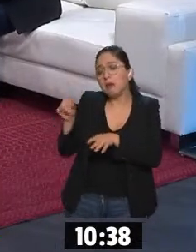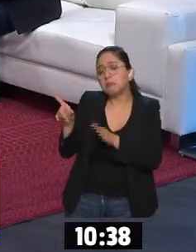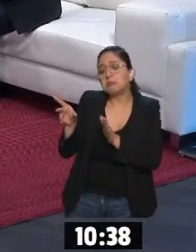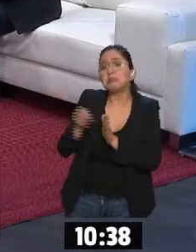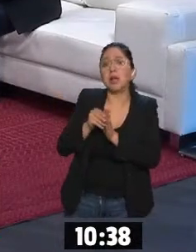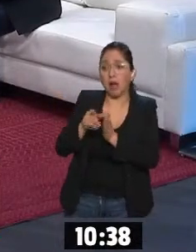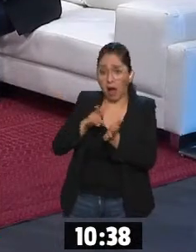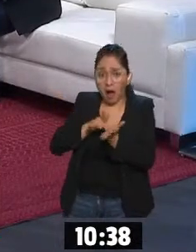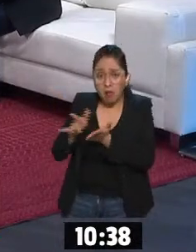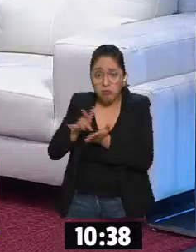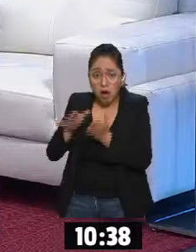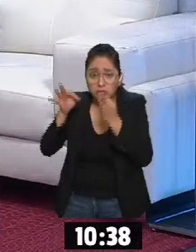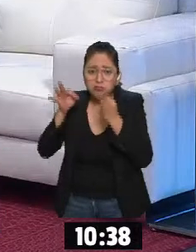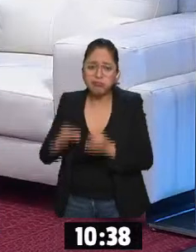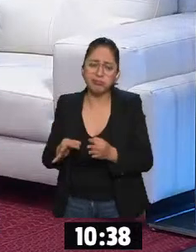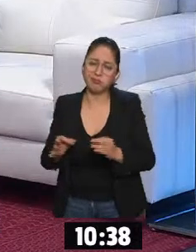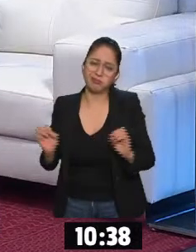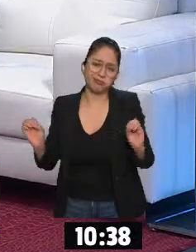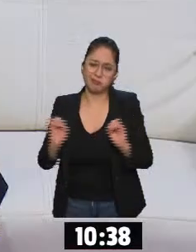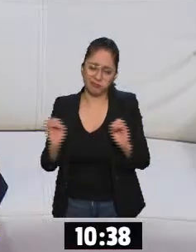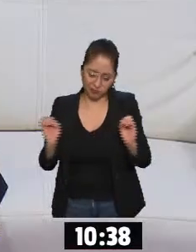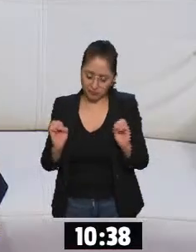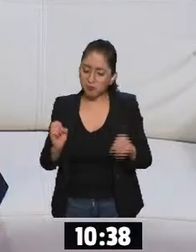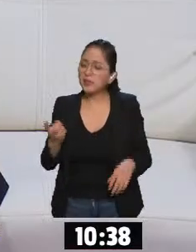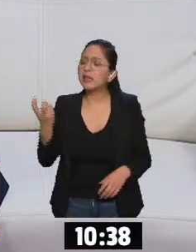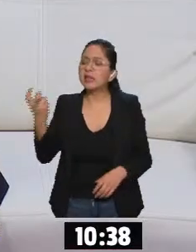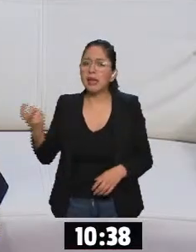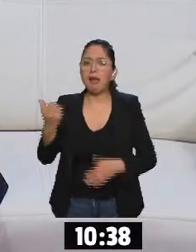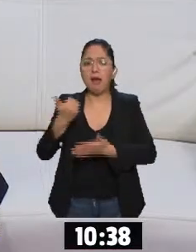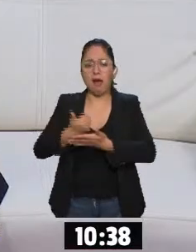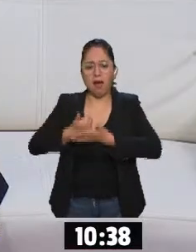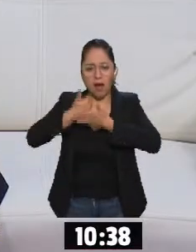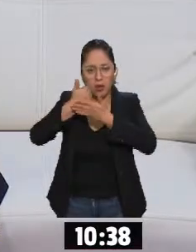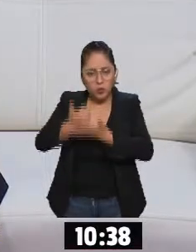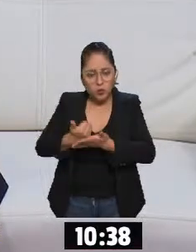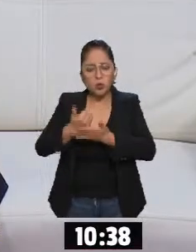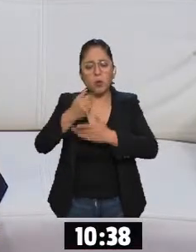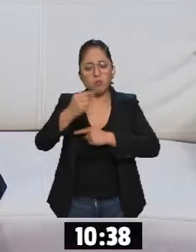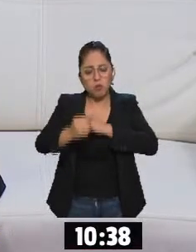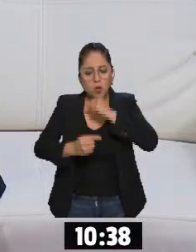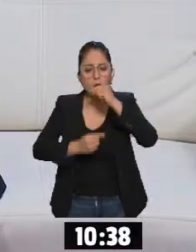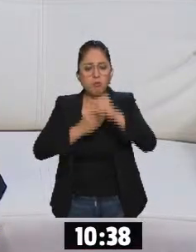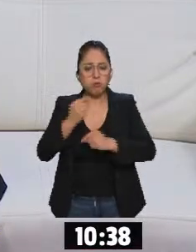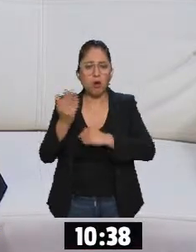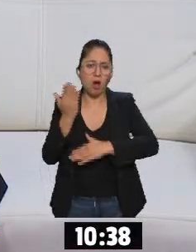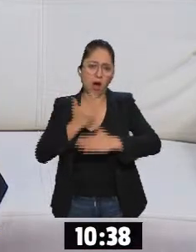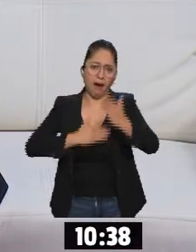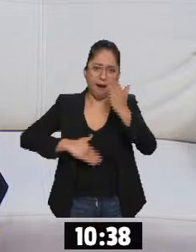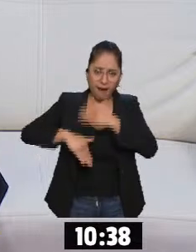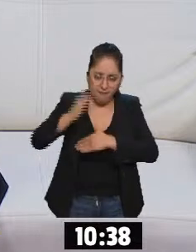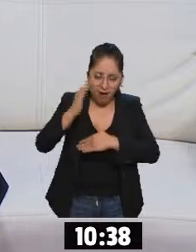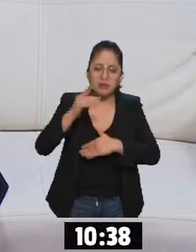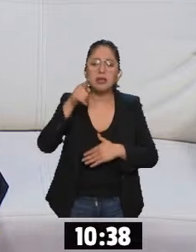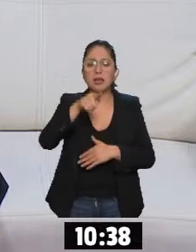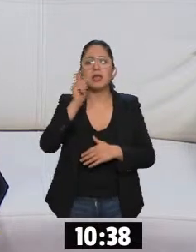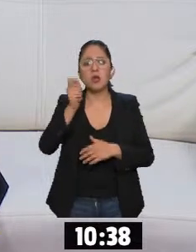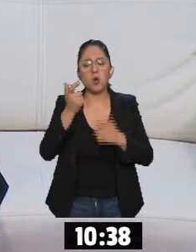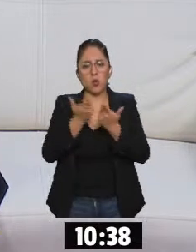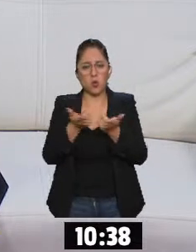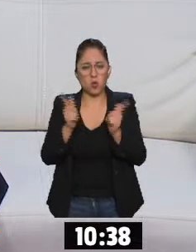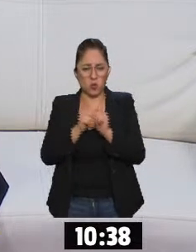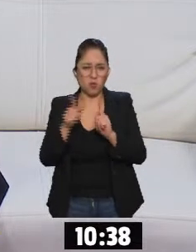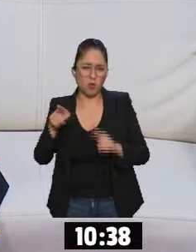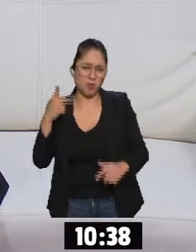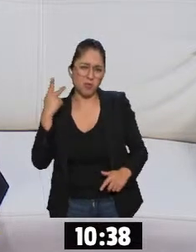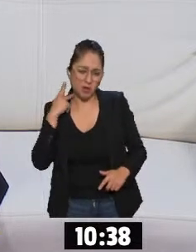Y aparte, pues esto ha ayudado mucho a los avances y como militancia también en el partido. Y desde la Secretaría hacemos